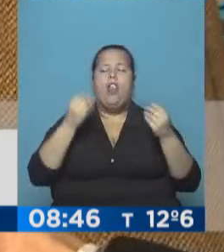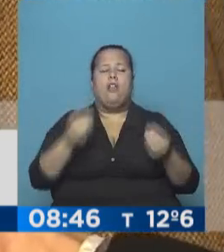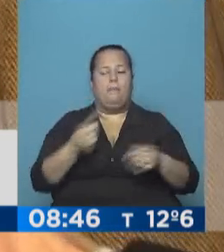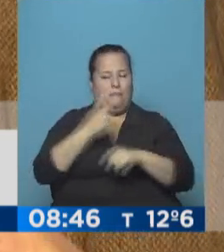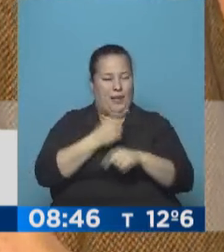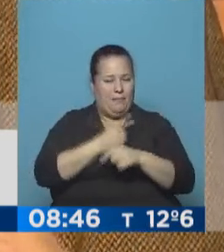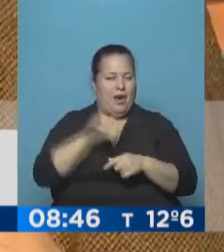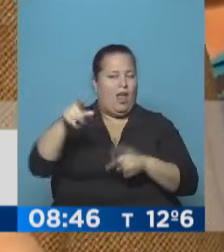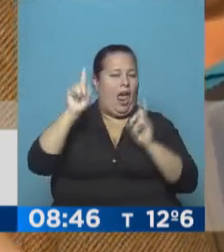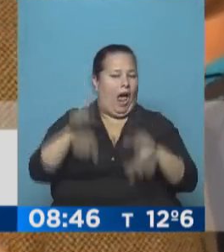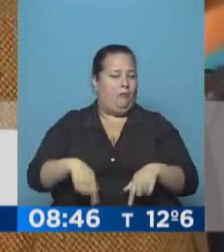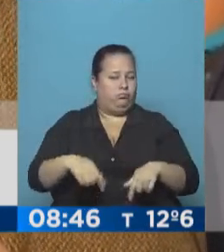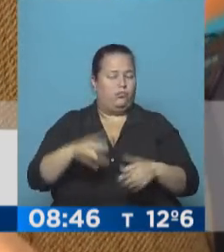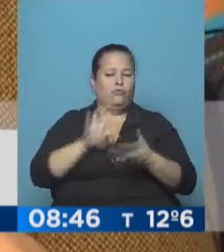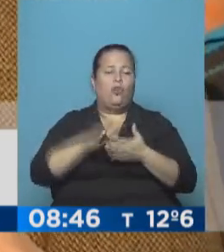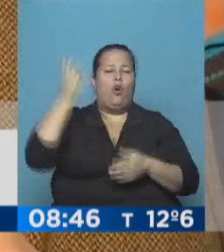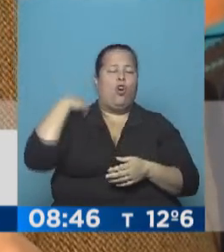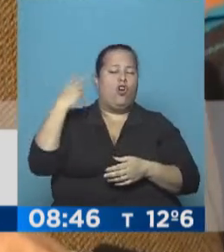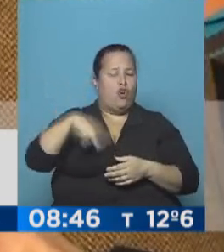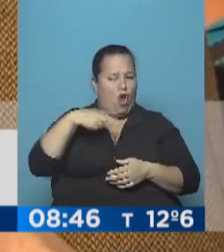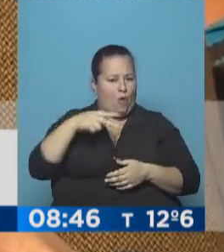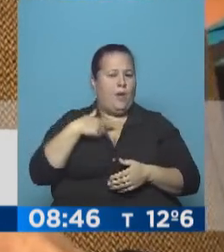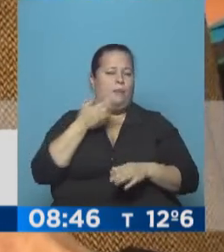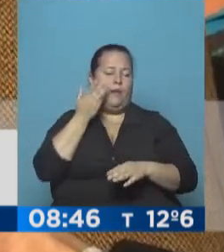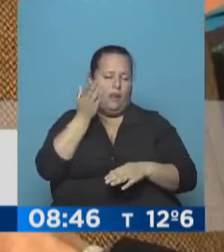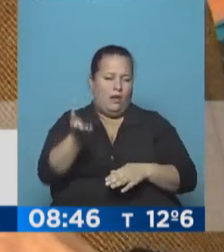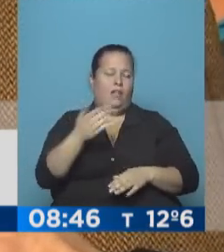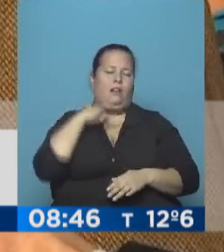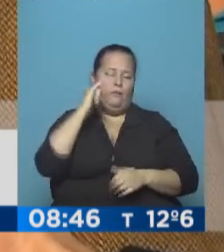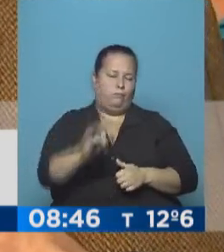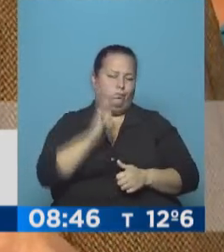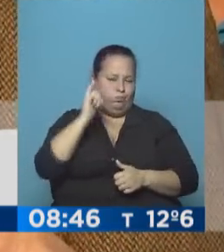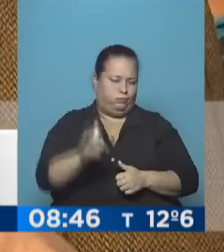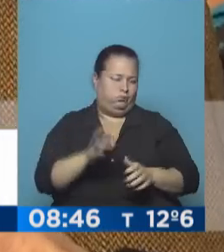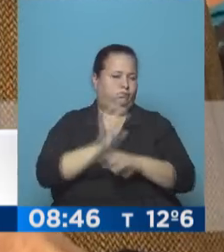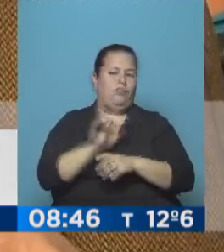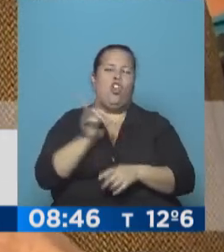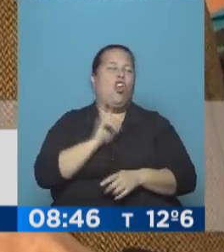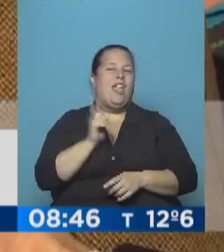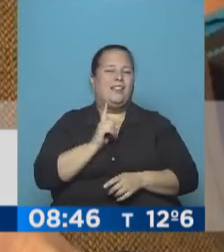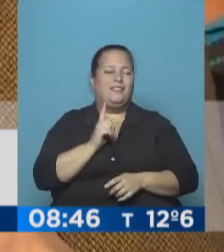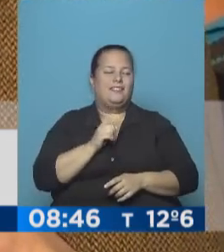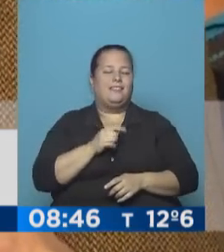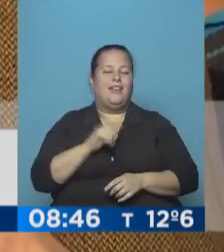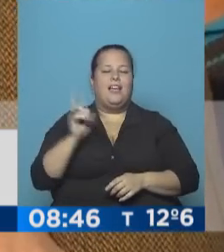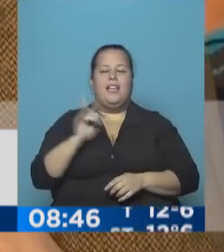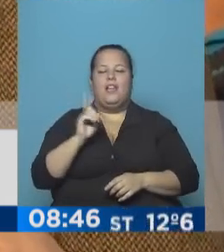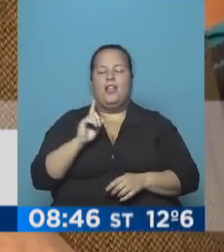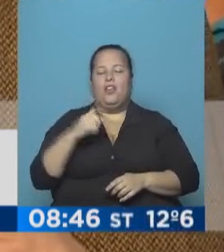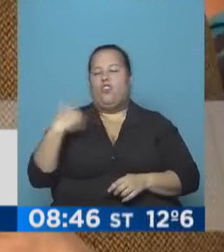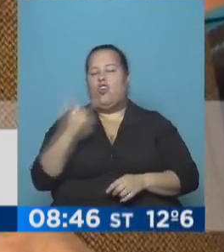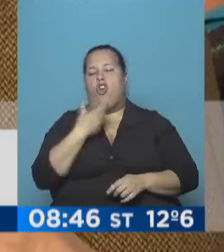Primero, desconoce lo que desde noviembre nosotros le venimos diciendo. Es decir, no es que